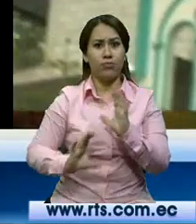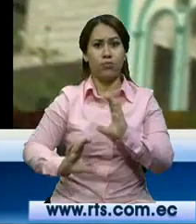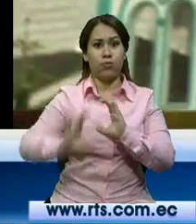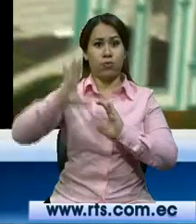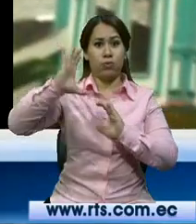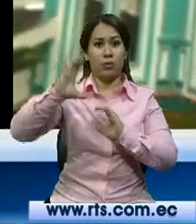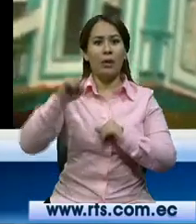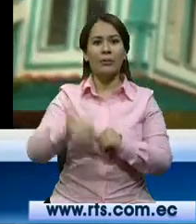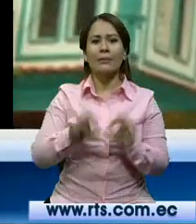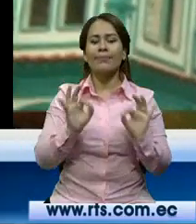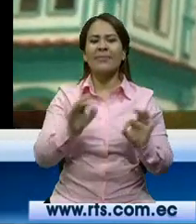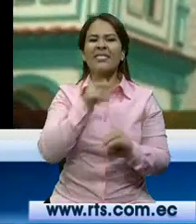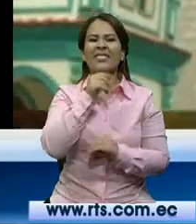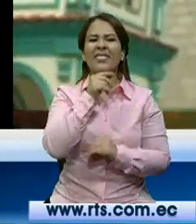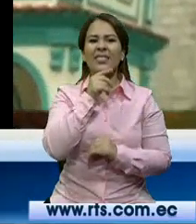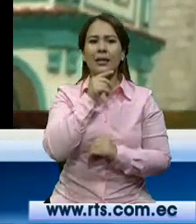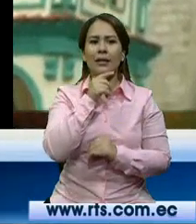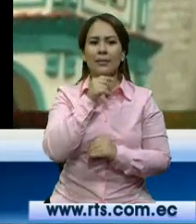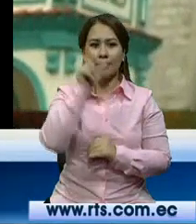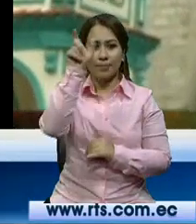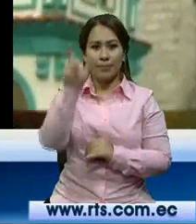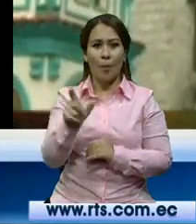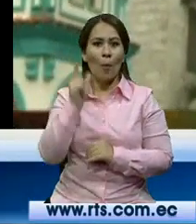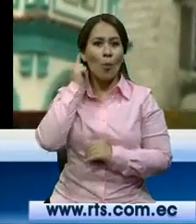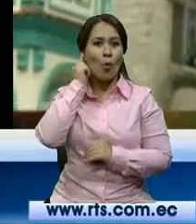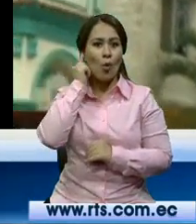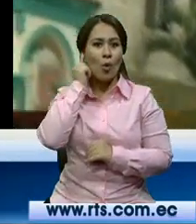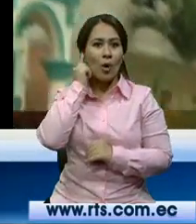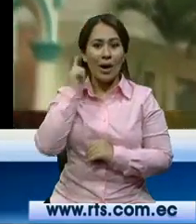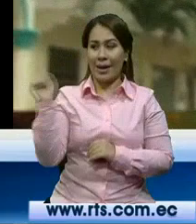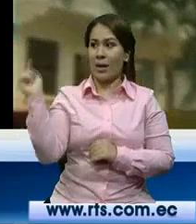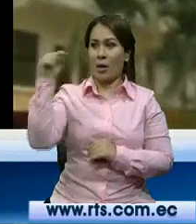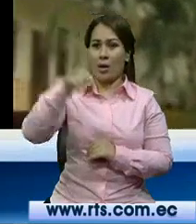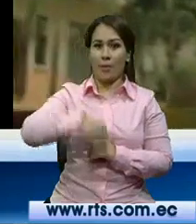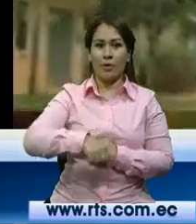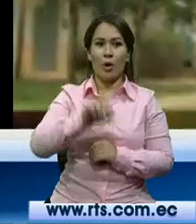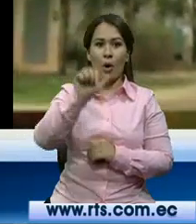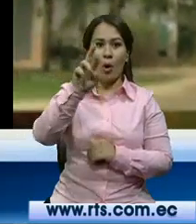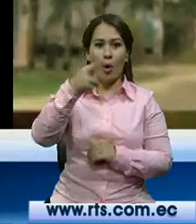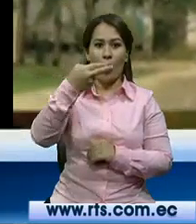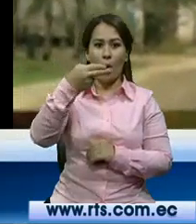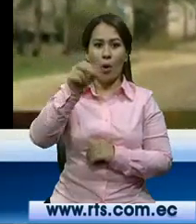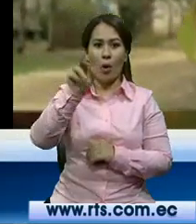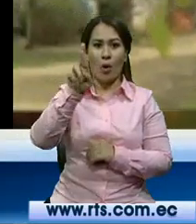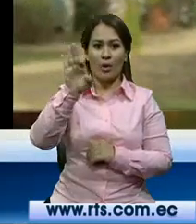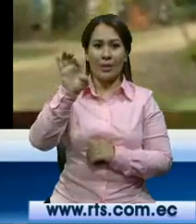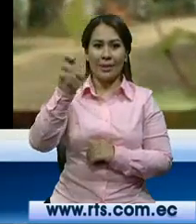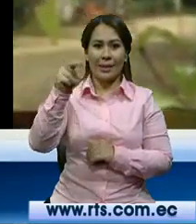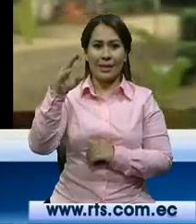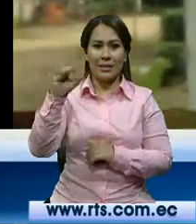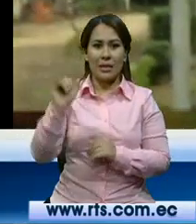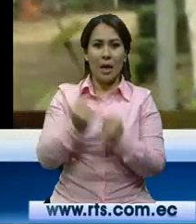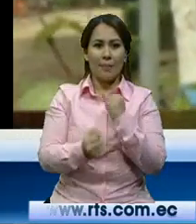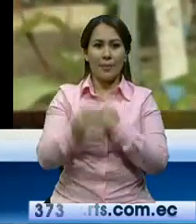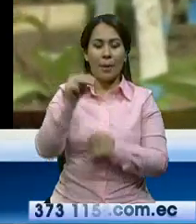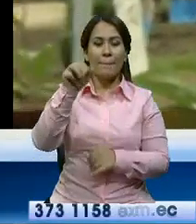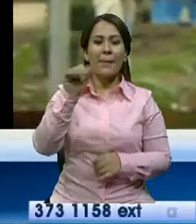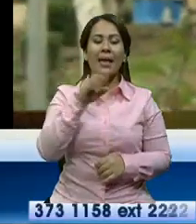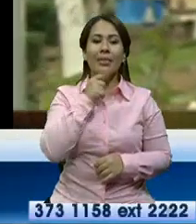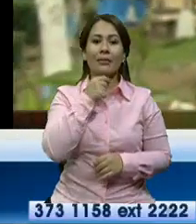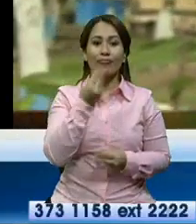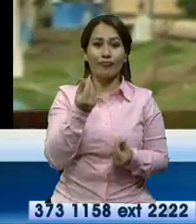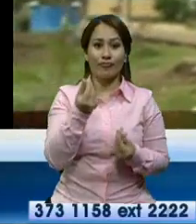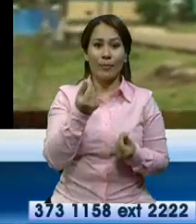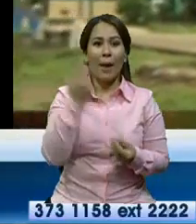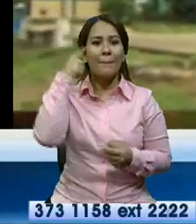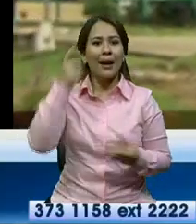grandes fundos lo tuvo la ciudadana Azuaya Hortensia Mata. Parte de la construcción de la Catedral de